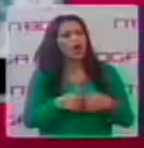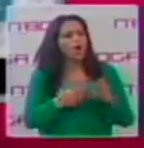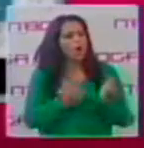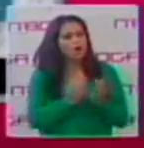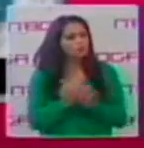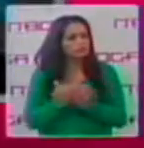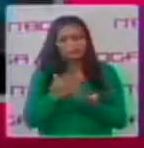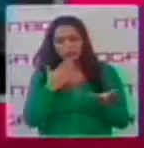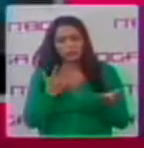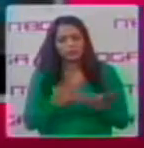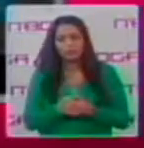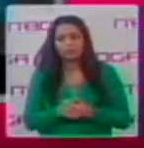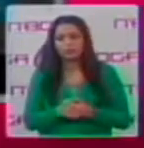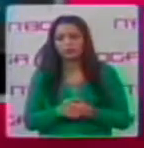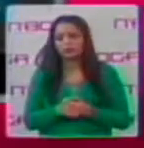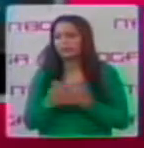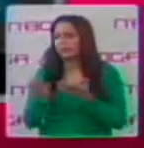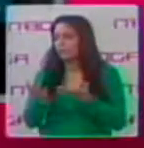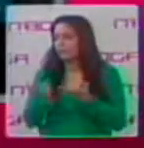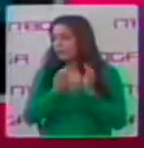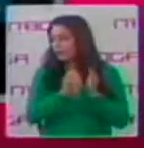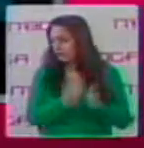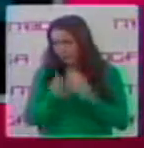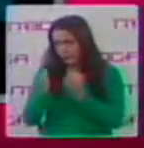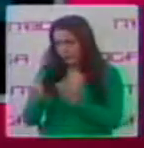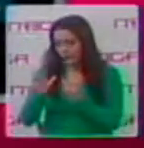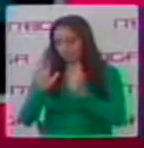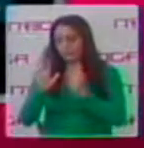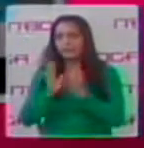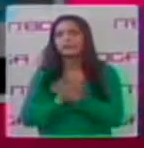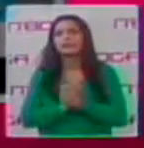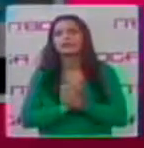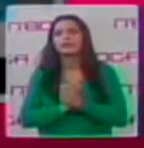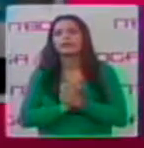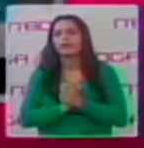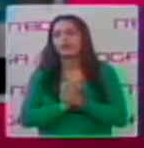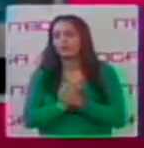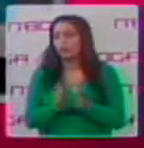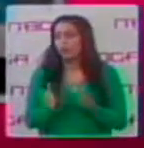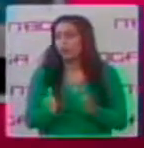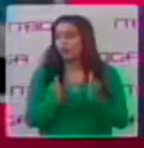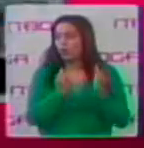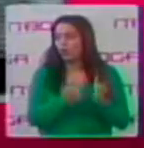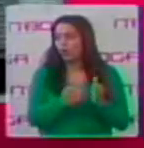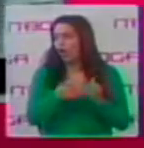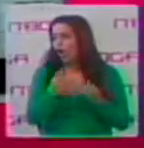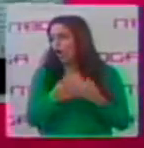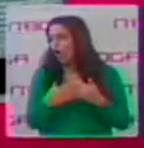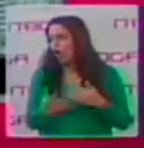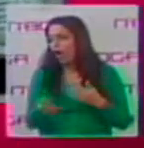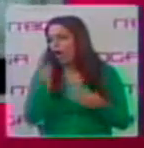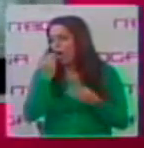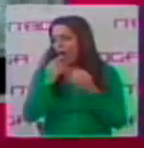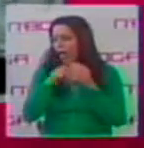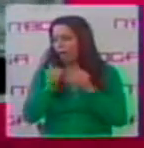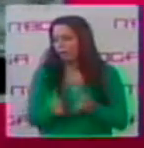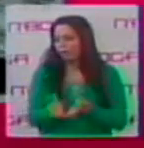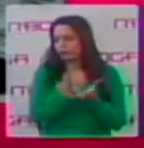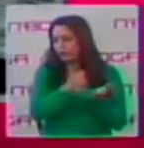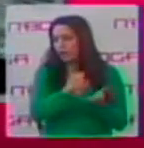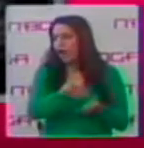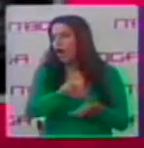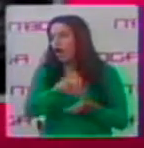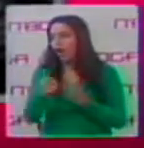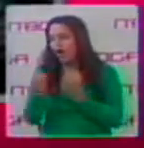para tener una idea? Por supuesto. Mira, la clasificación la queremos llevar de esta manera. Por un lado, los desechos orgánicos y por otro lado, los desechos